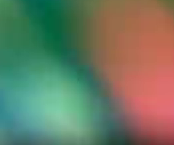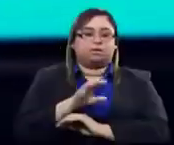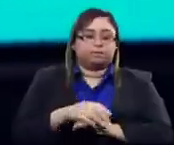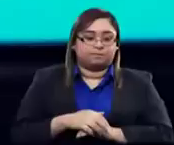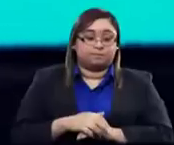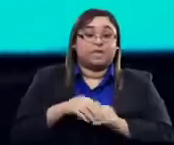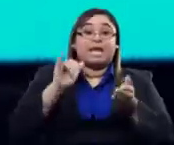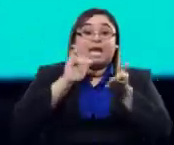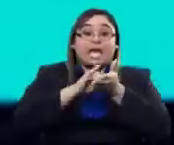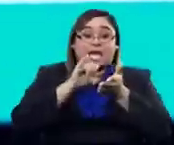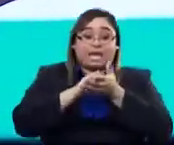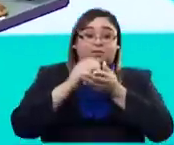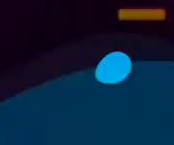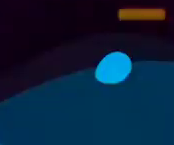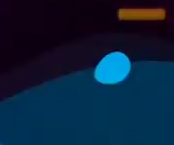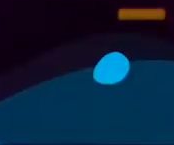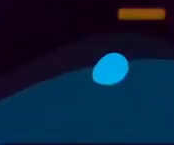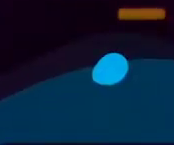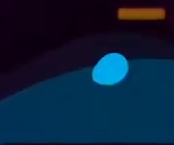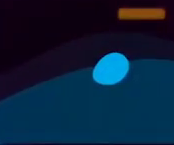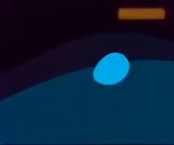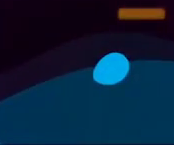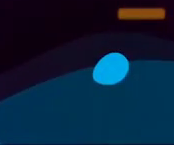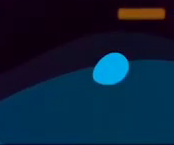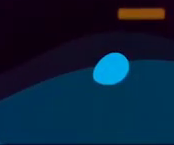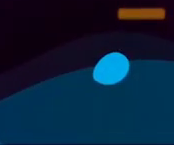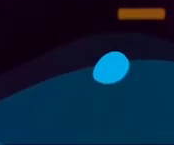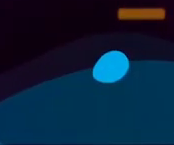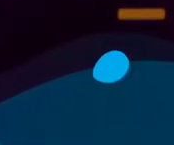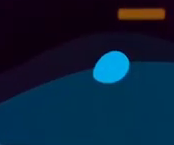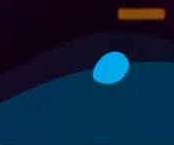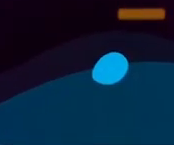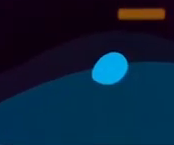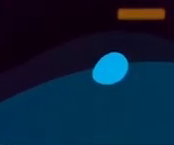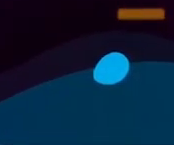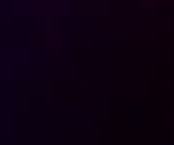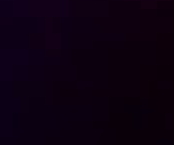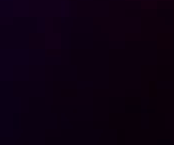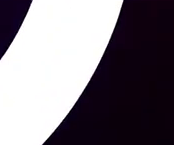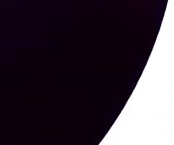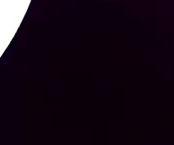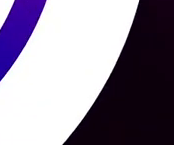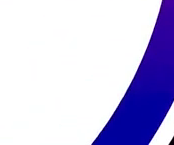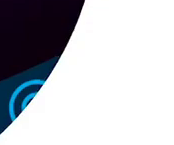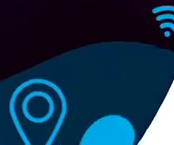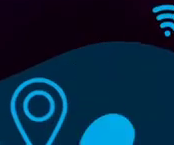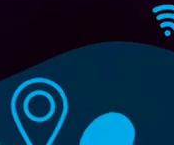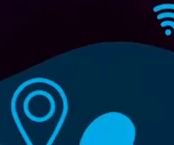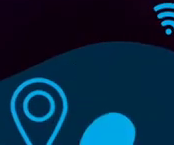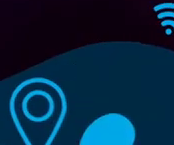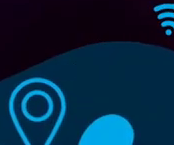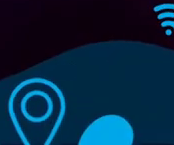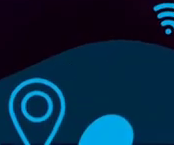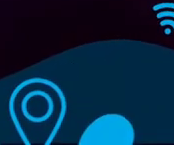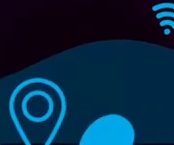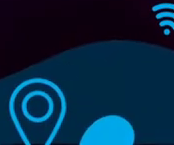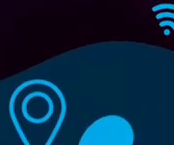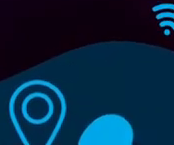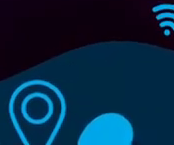Aprende en casa a través de la televisión y conéctate con la estrella, porque Ser TV y Meduca